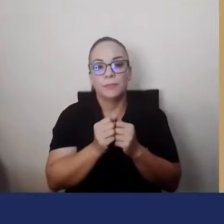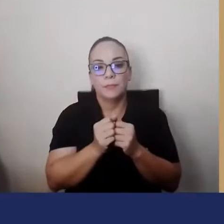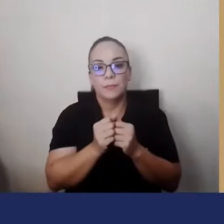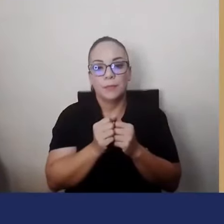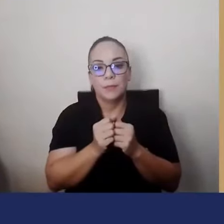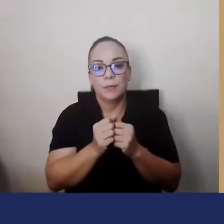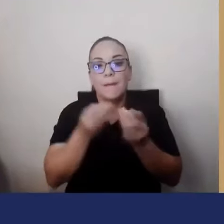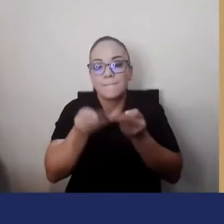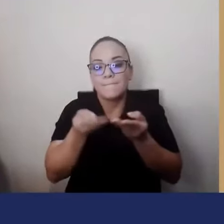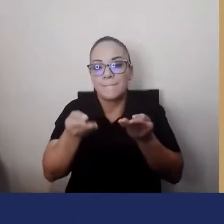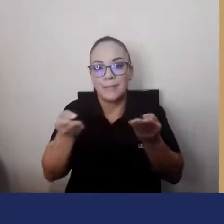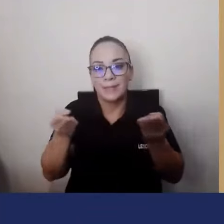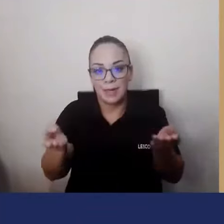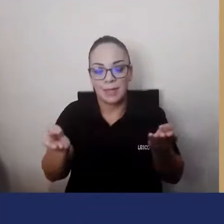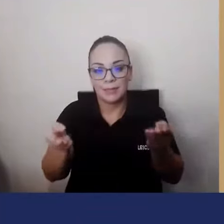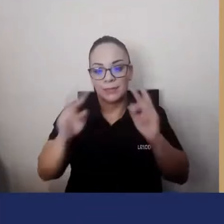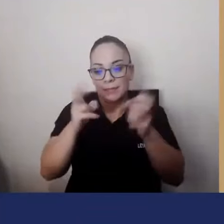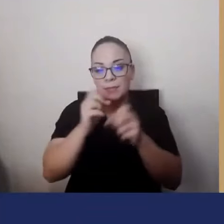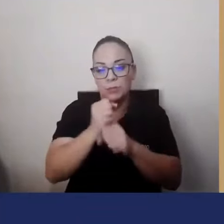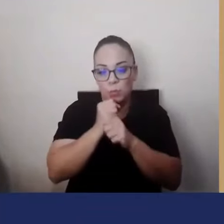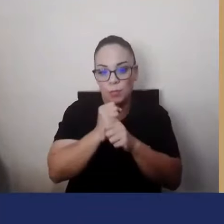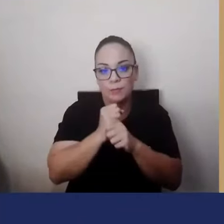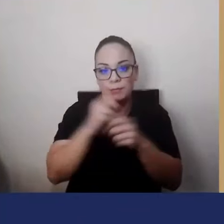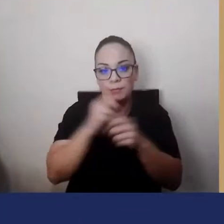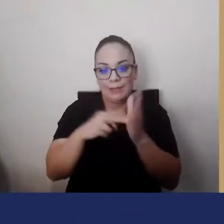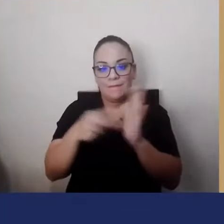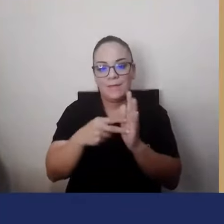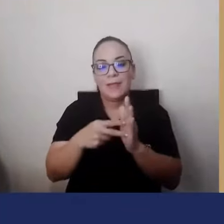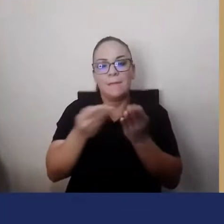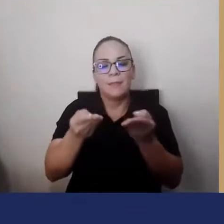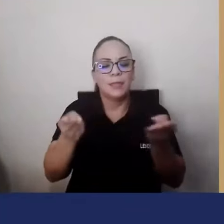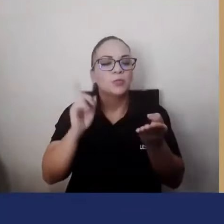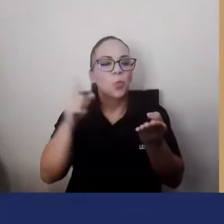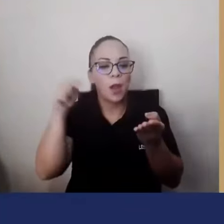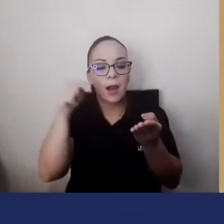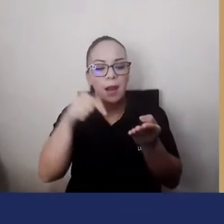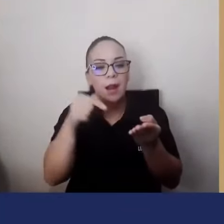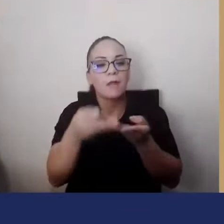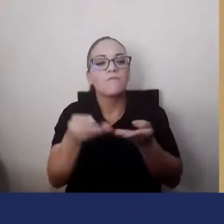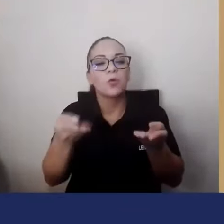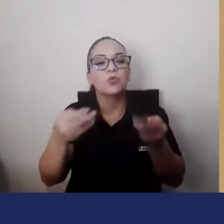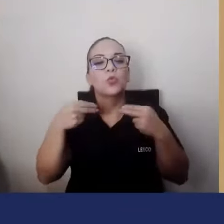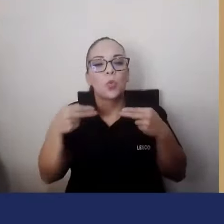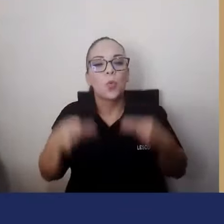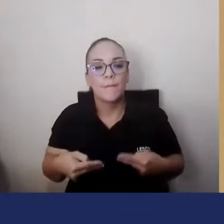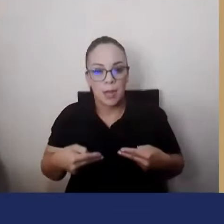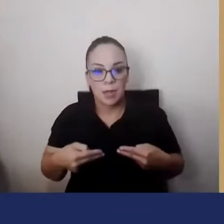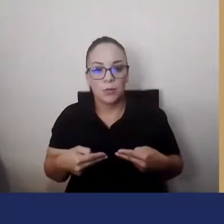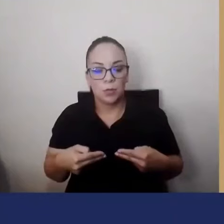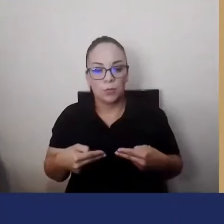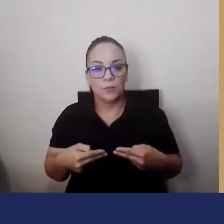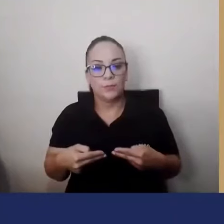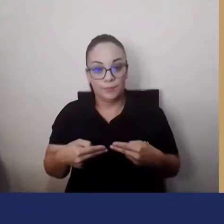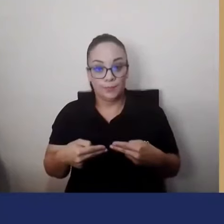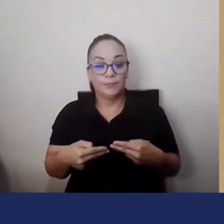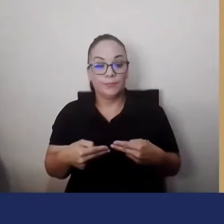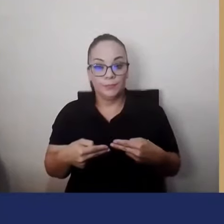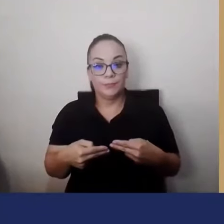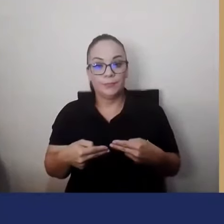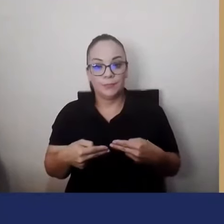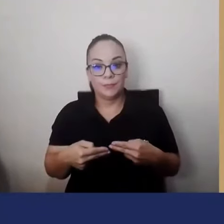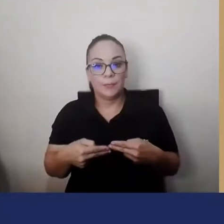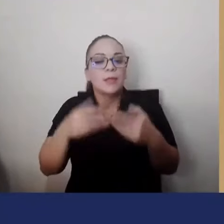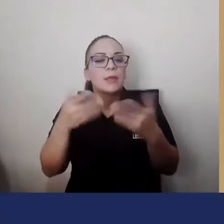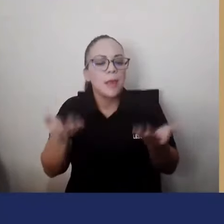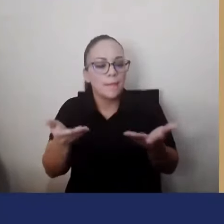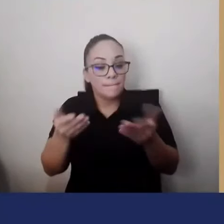de seguridad ciudadana, es el recurso humano. Un recurso humano que está representado hoy acá con el proceso de reclutamiento